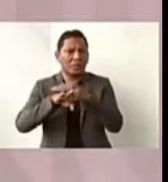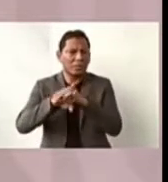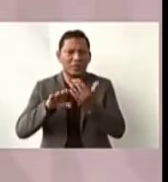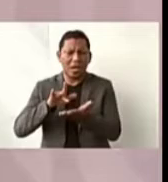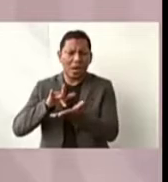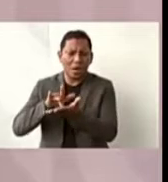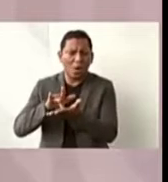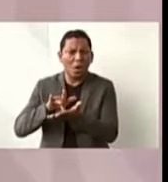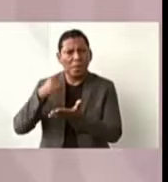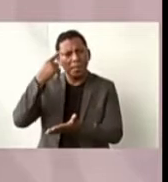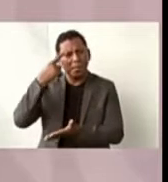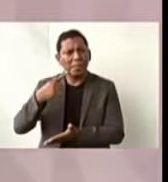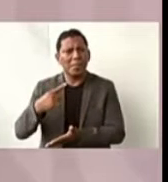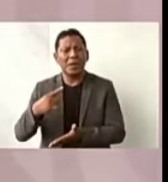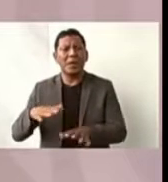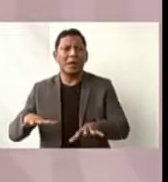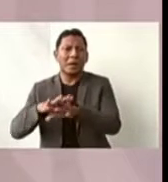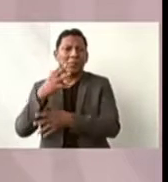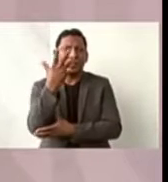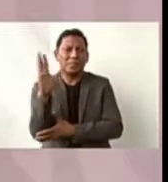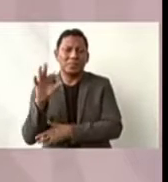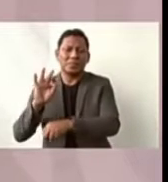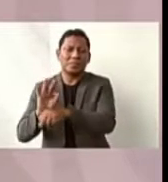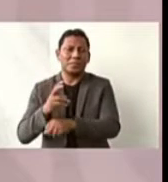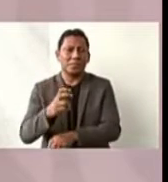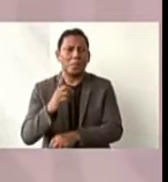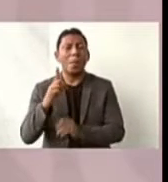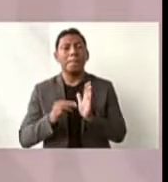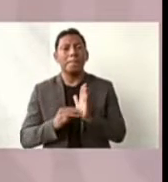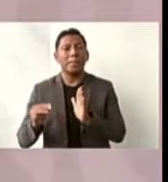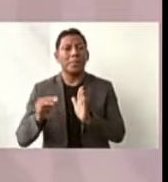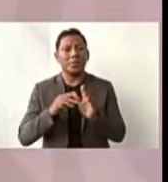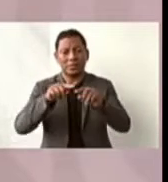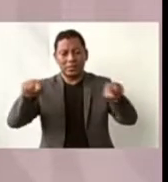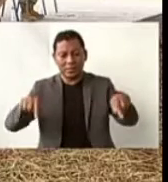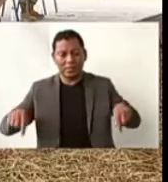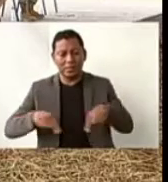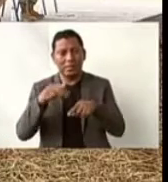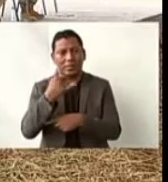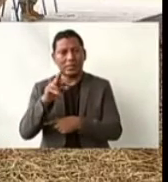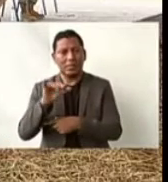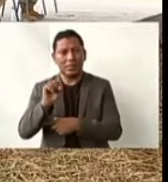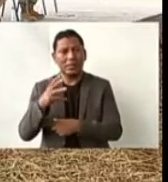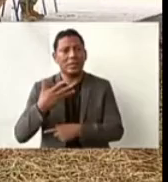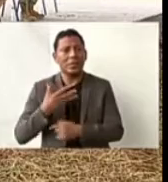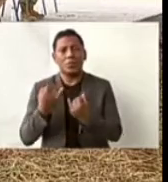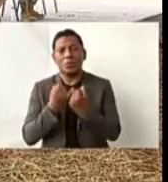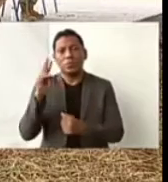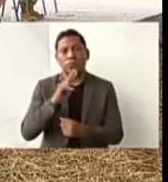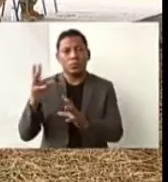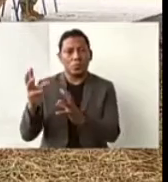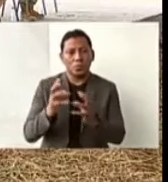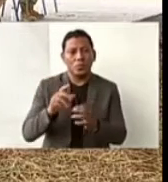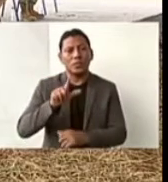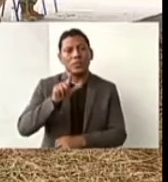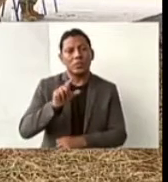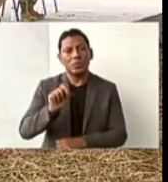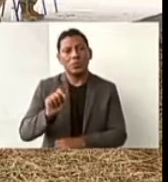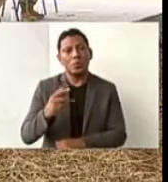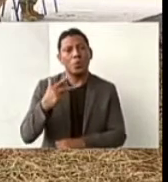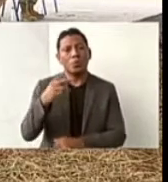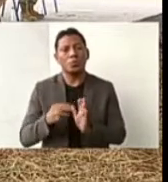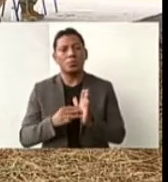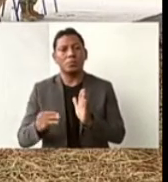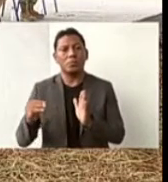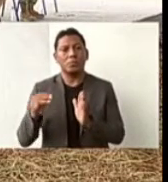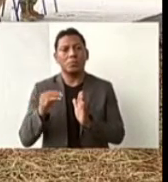para el cambio climático en un millón de hectáreas sabemos de la captura de dióxido de carbono de 17.8 millones